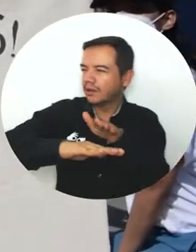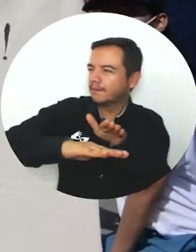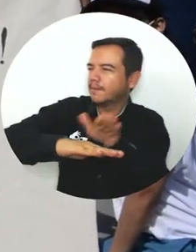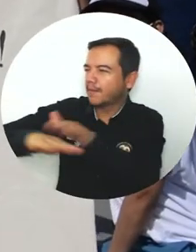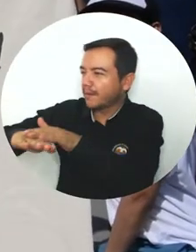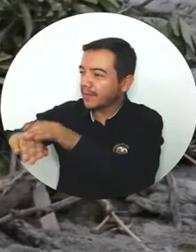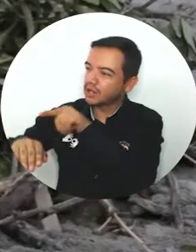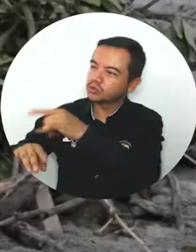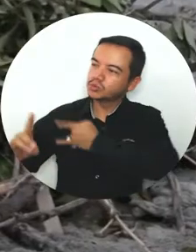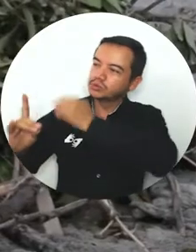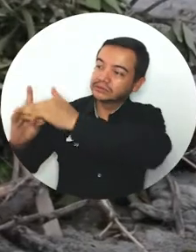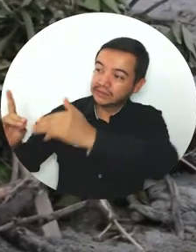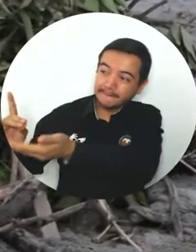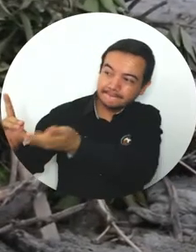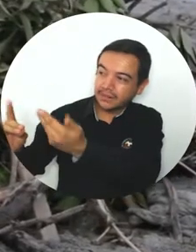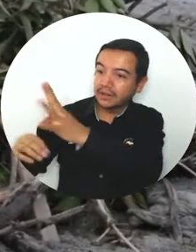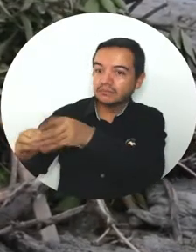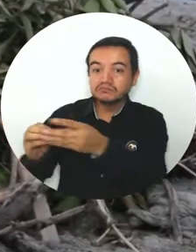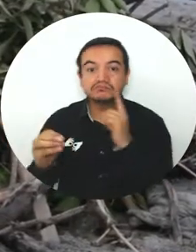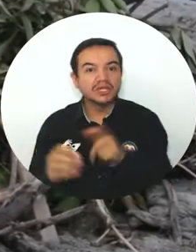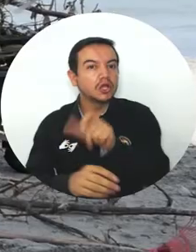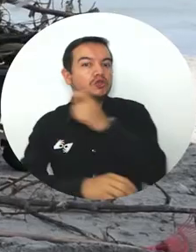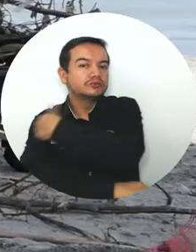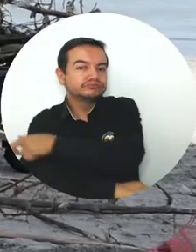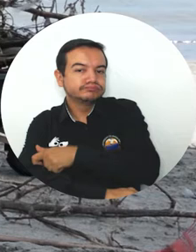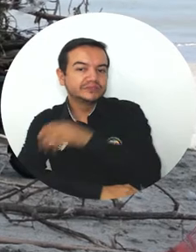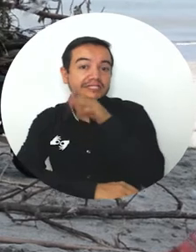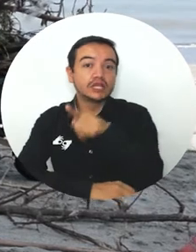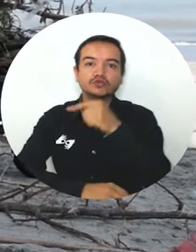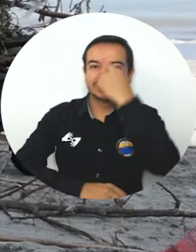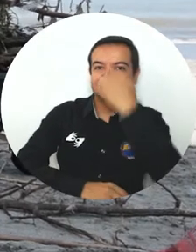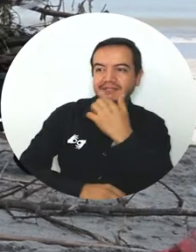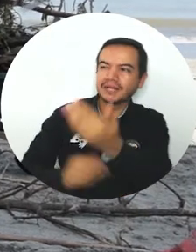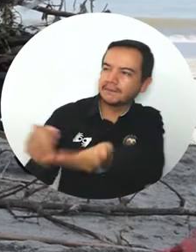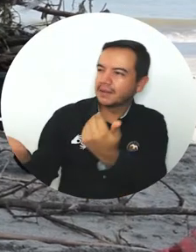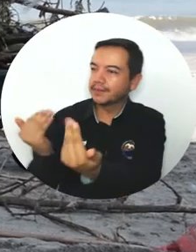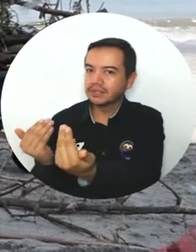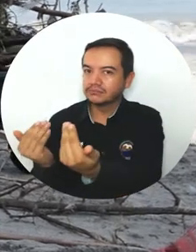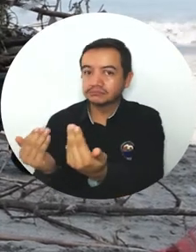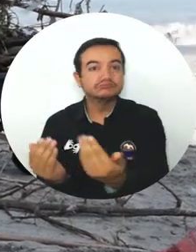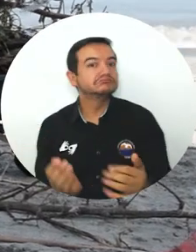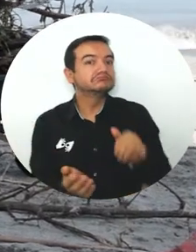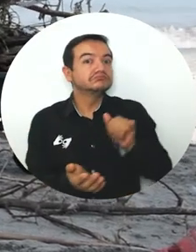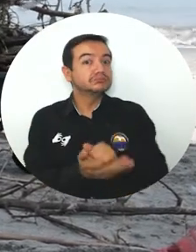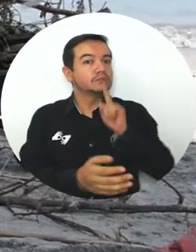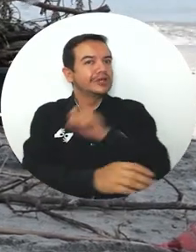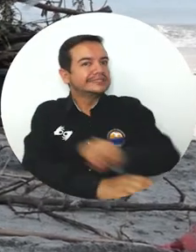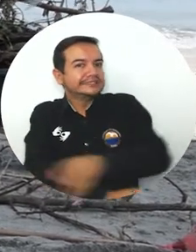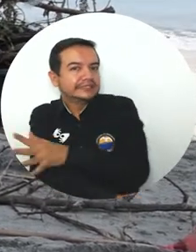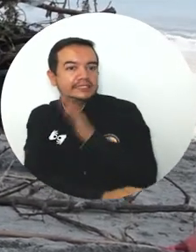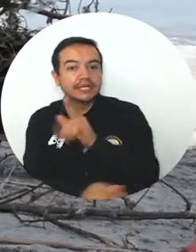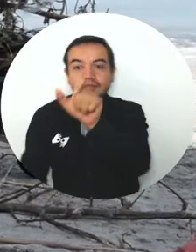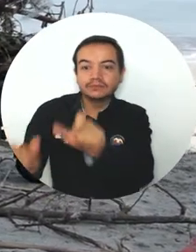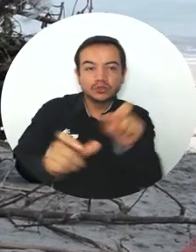del Magdalena y a grupos representativos de, pues, Santa Marta. La idea es que hagamos esa sensibilización con todos los habitantes,